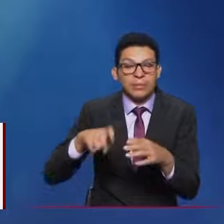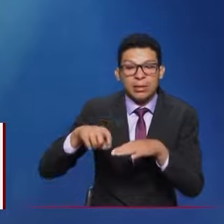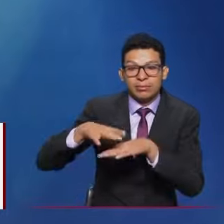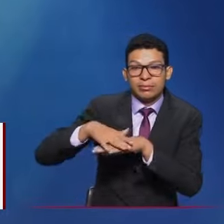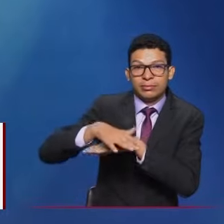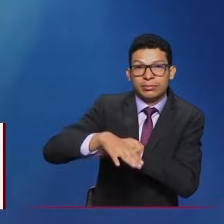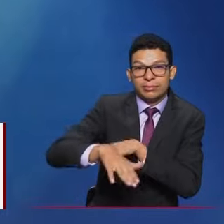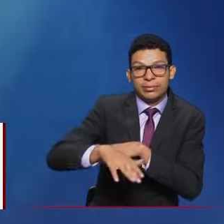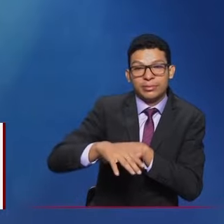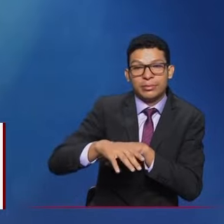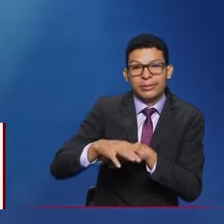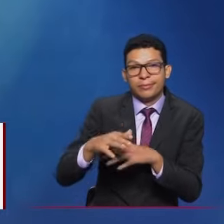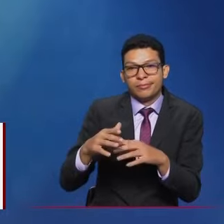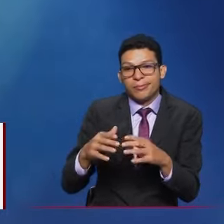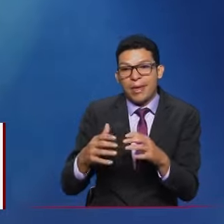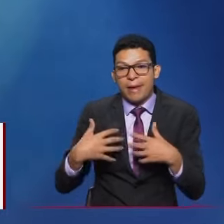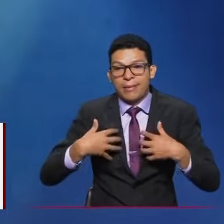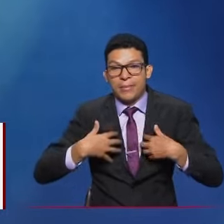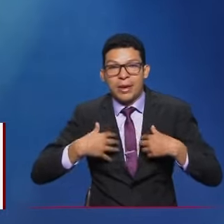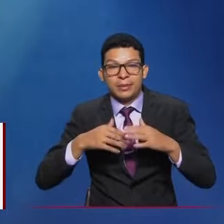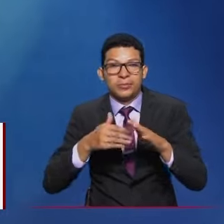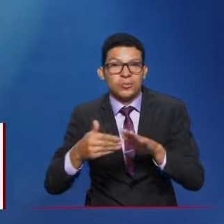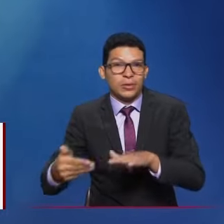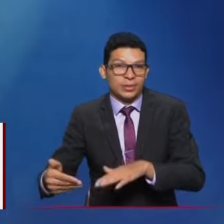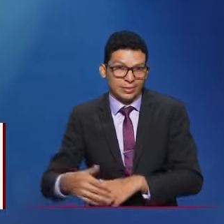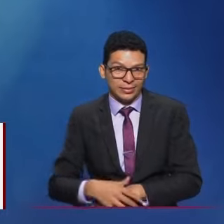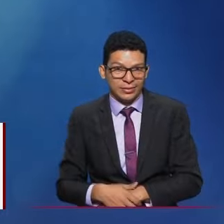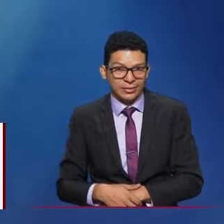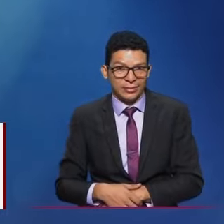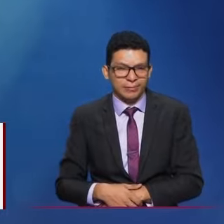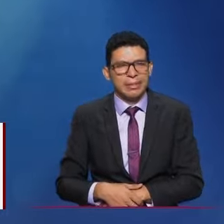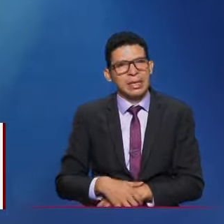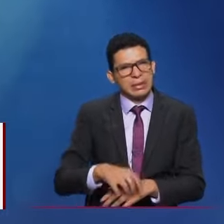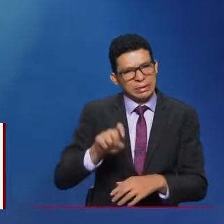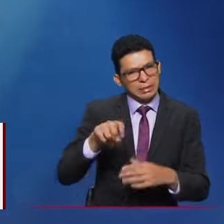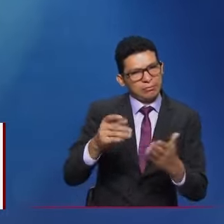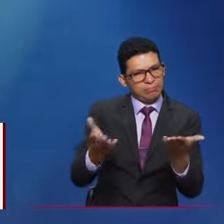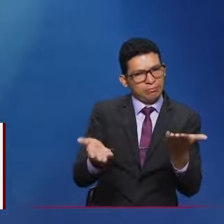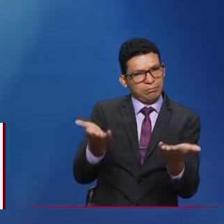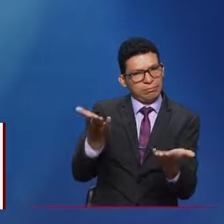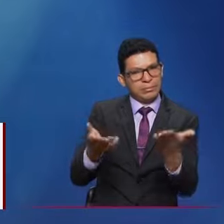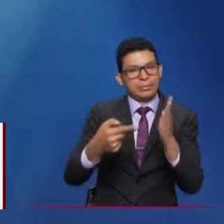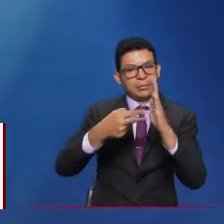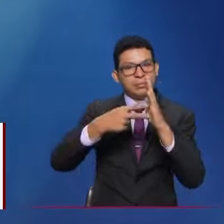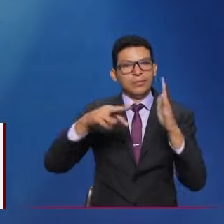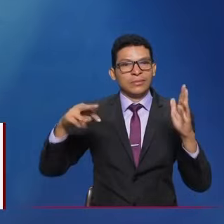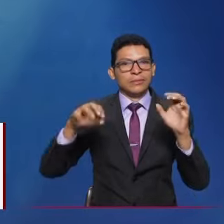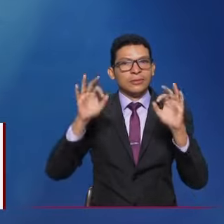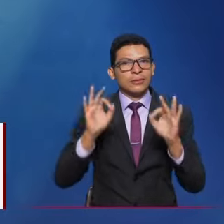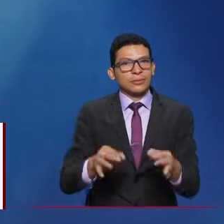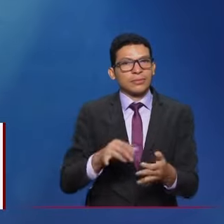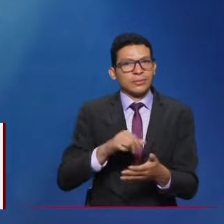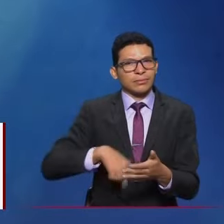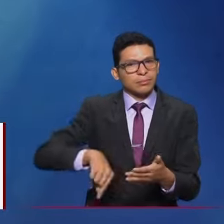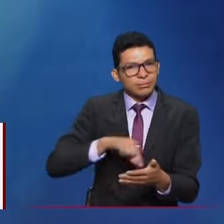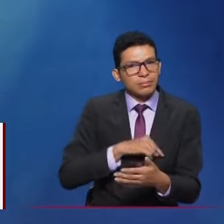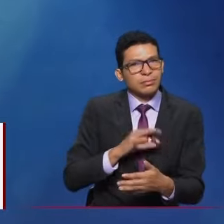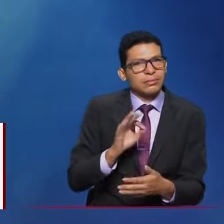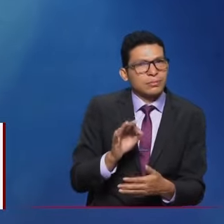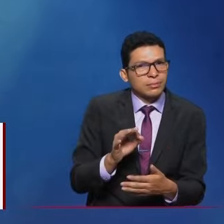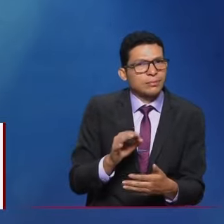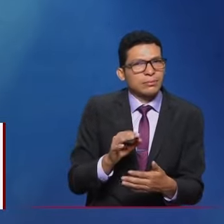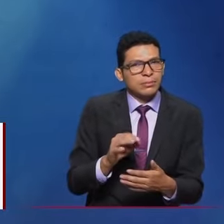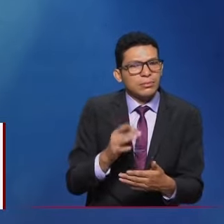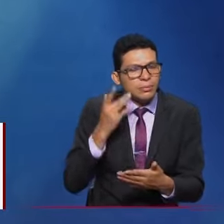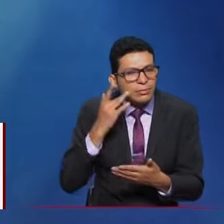digamos, muerte de especies en los ríos, ¿no? Entonces hay que buscar un balance, hay que buscar tecnologías, que tenemos tecnologías que